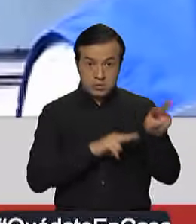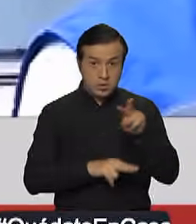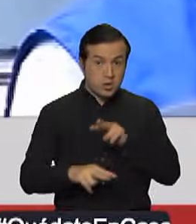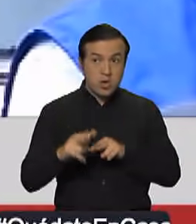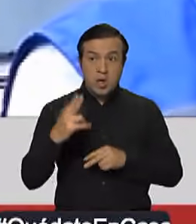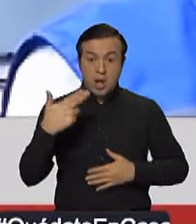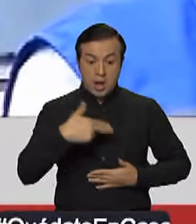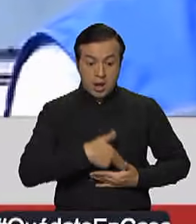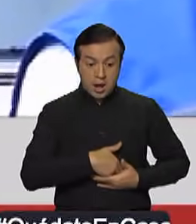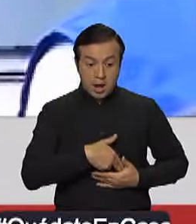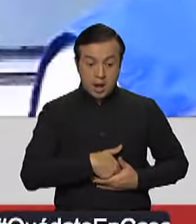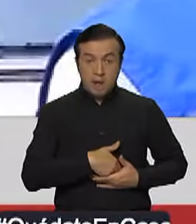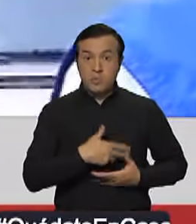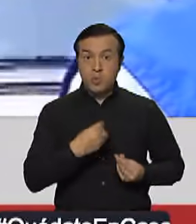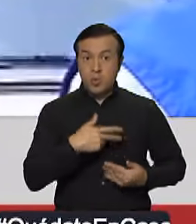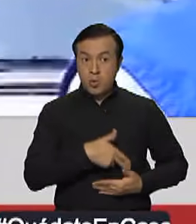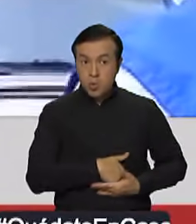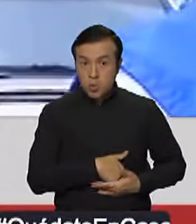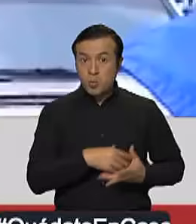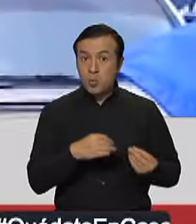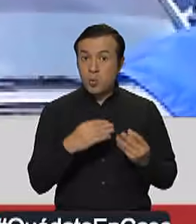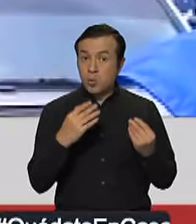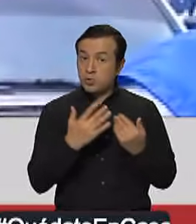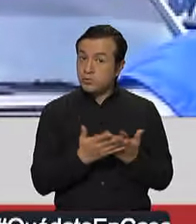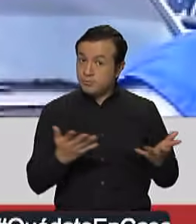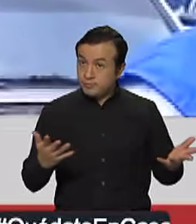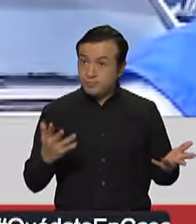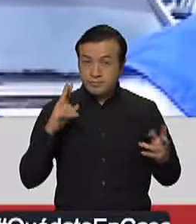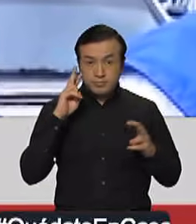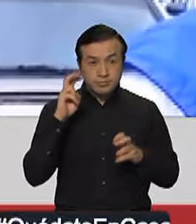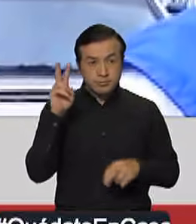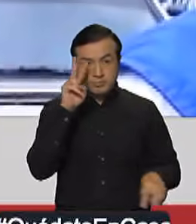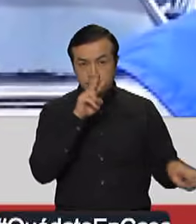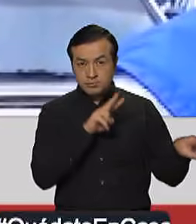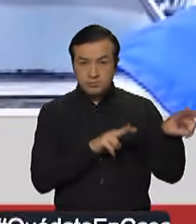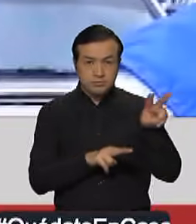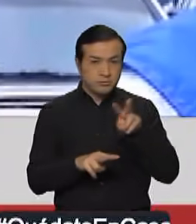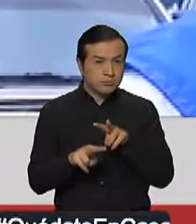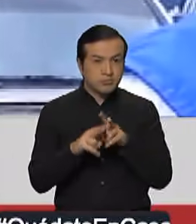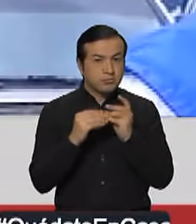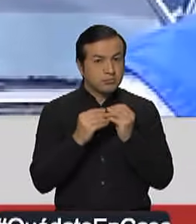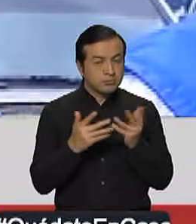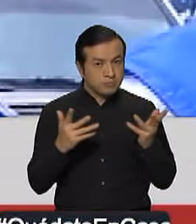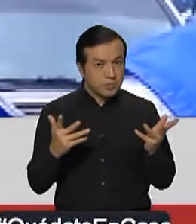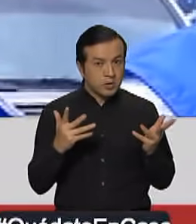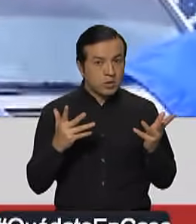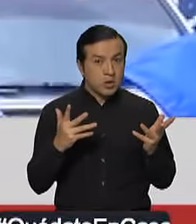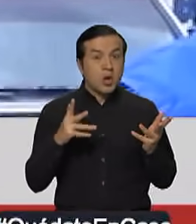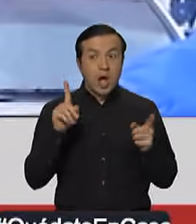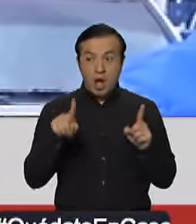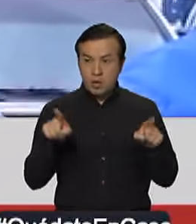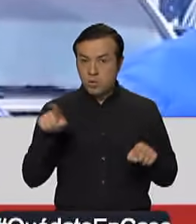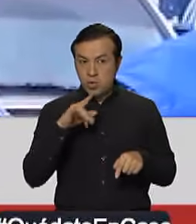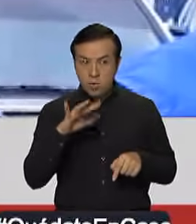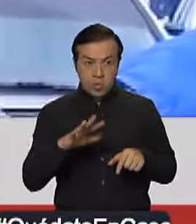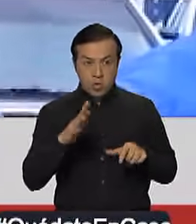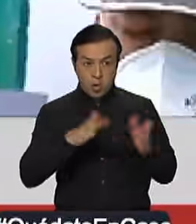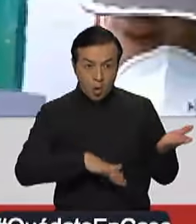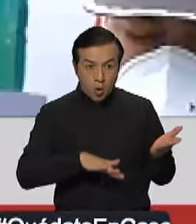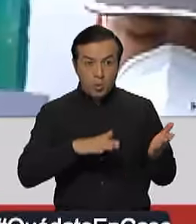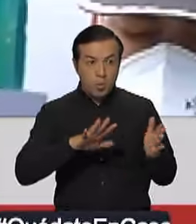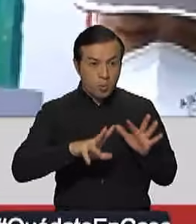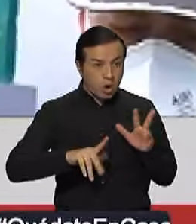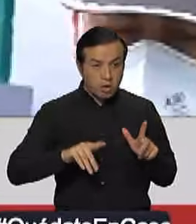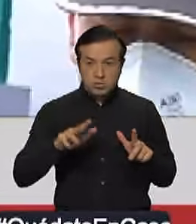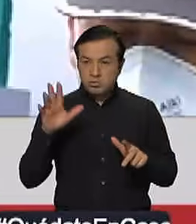grueso calibre, armas sofisticadas, que en la investigación vamos a tratar de vincularles con los homicidios y asesinatos que hay aquí en la ciudad.